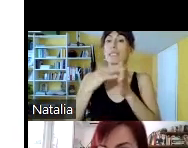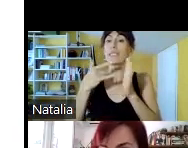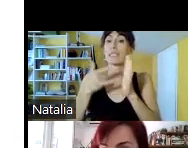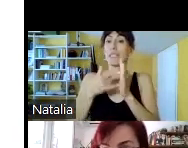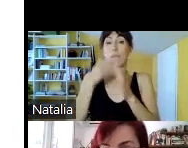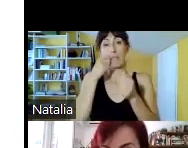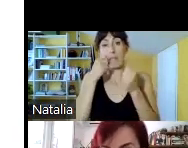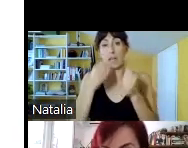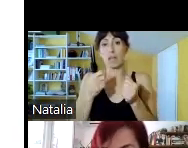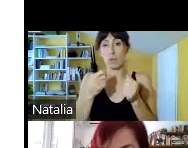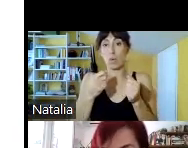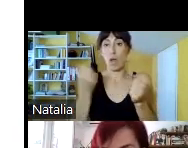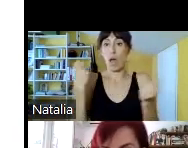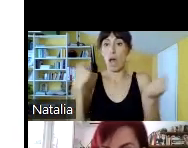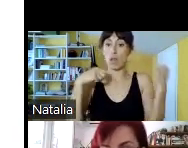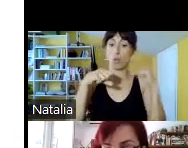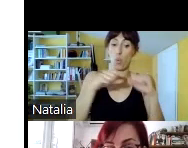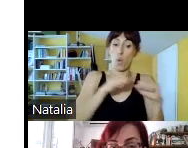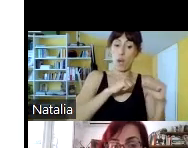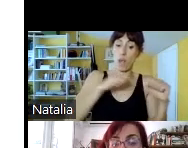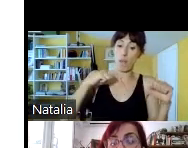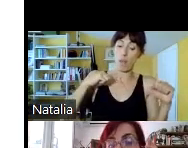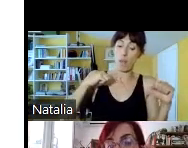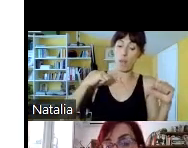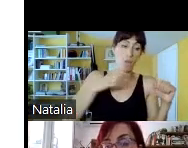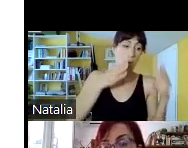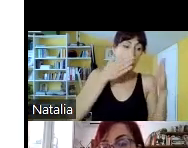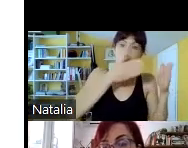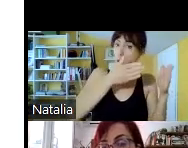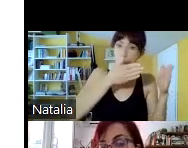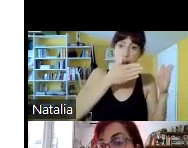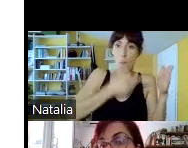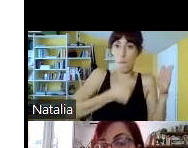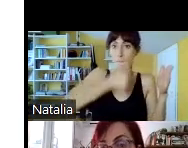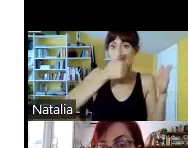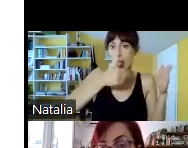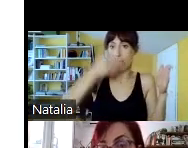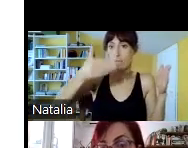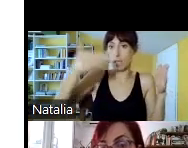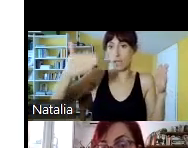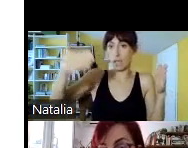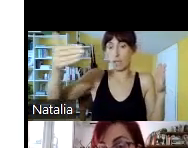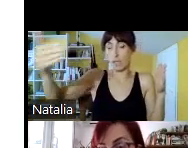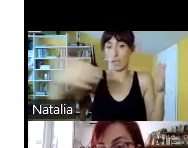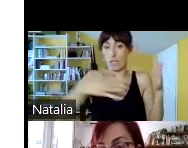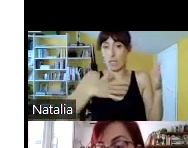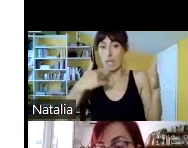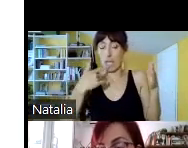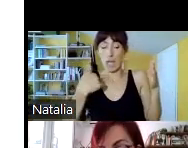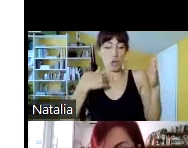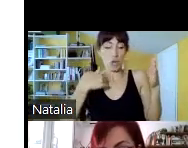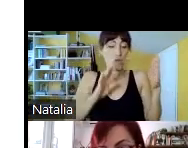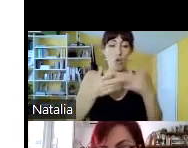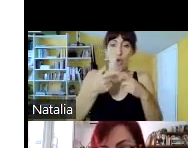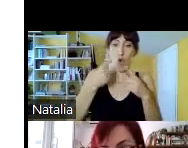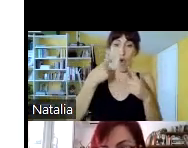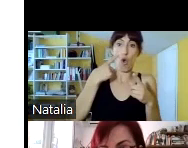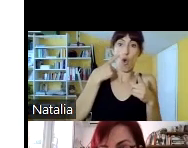raramente actúa más allá del nivel individual, ¿no? Con lo cual hay muchas cosas que no solo están fuera de nuestras manos, sino que además están fuera de